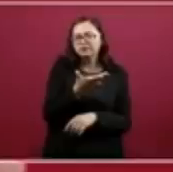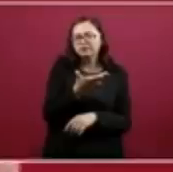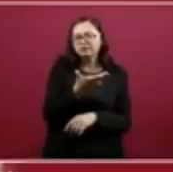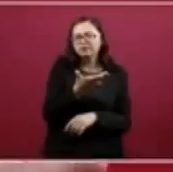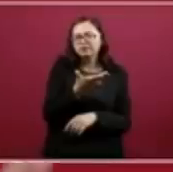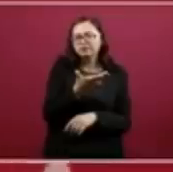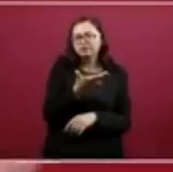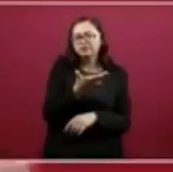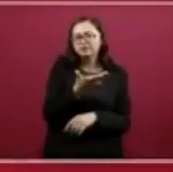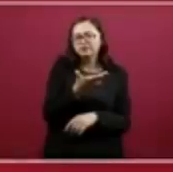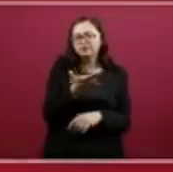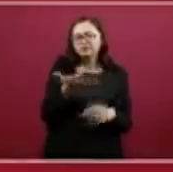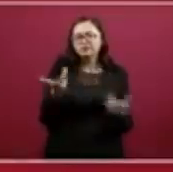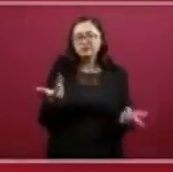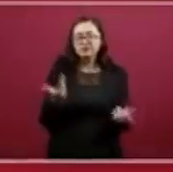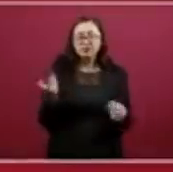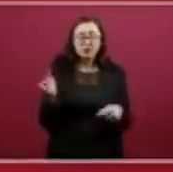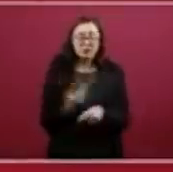les hicieron creer